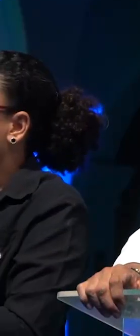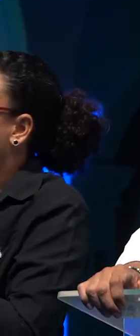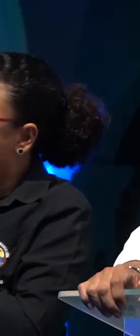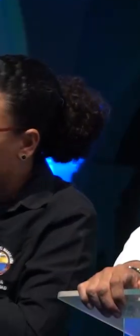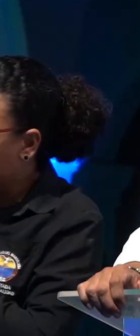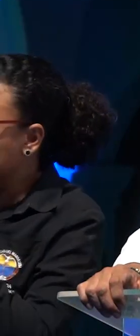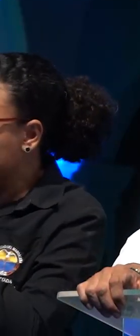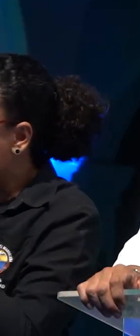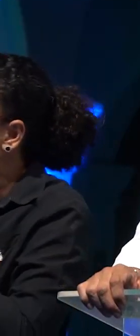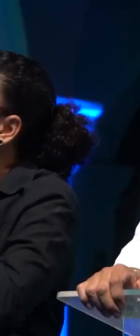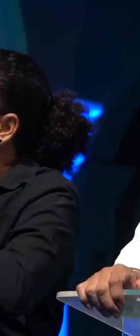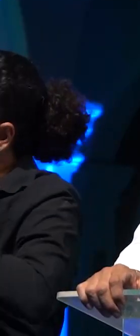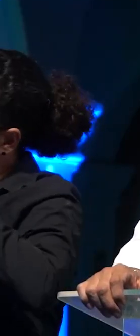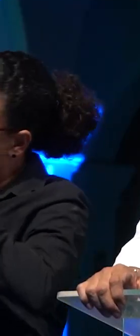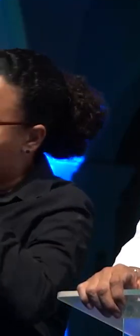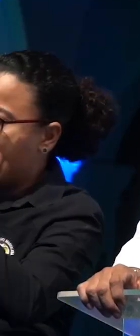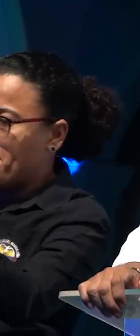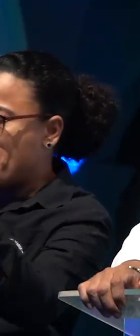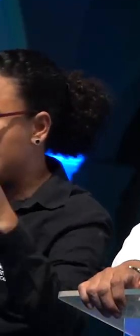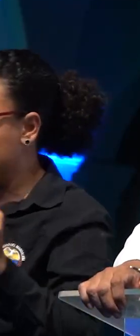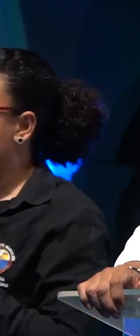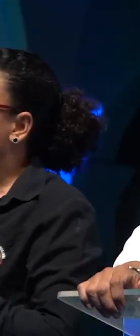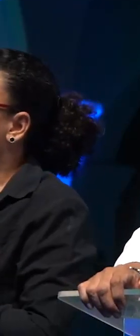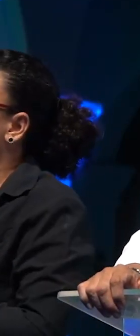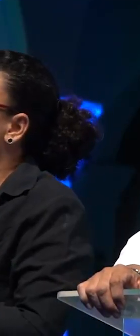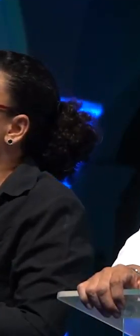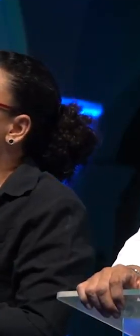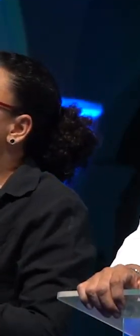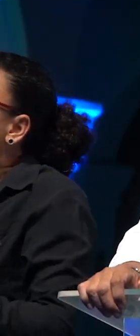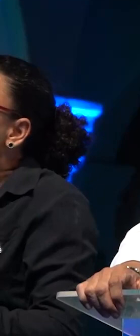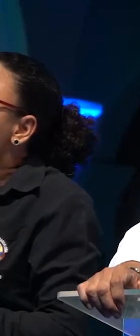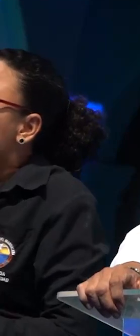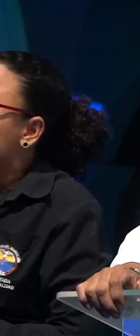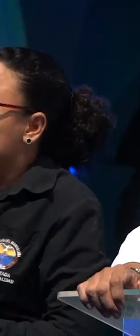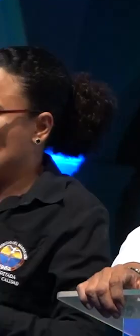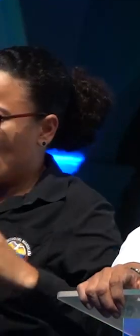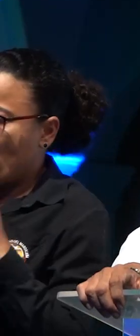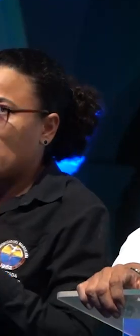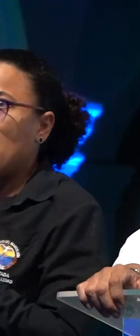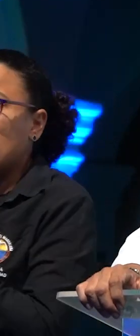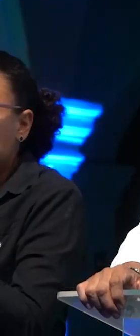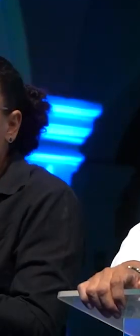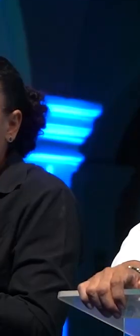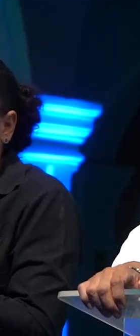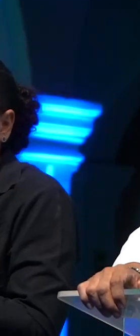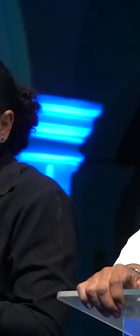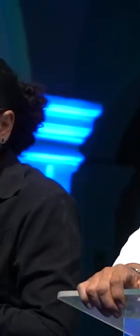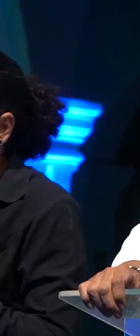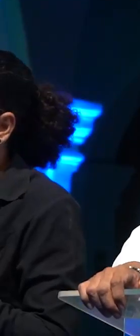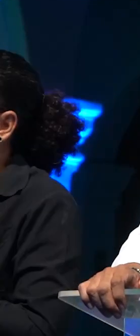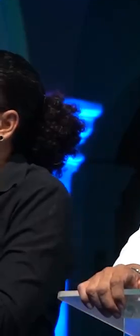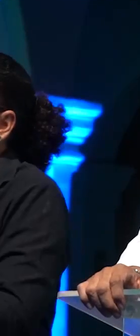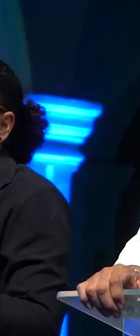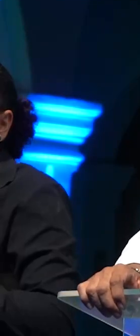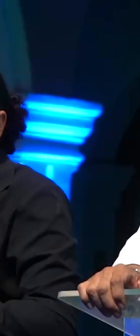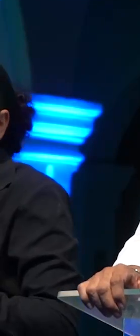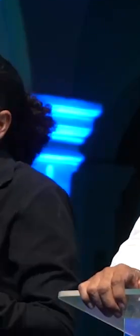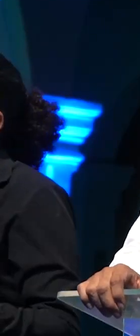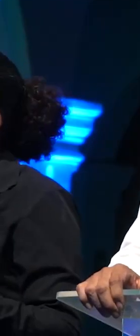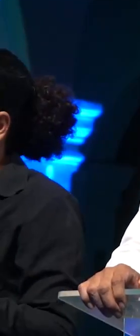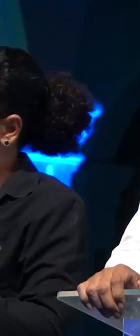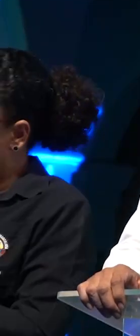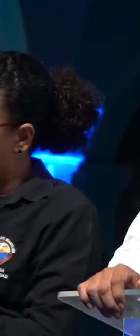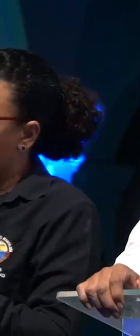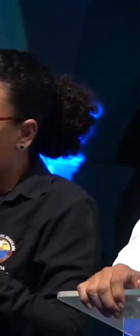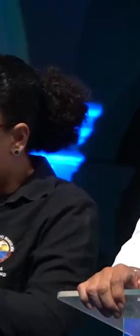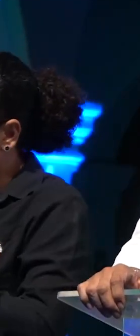regenerativo y no simplemente que desde Bogotá nos digan qué se puede hacer y qué no se puede hacer mientras lanchas artilladas persiguen a los pobres pescadores